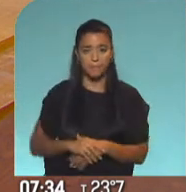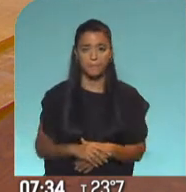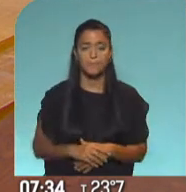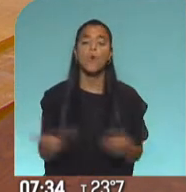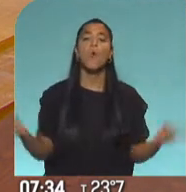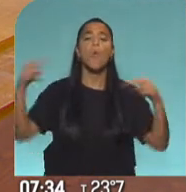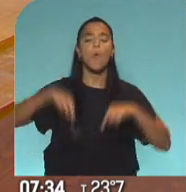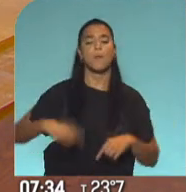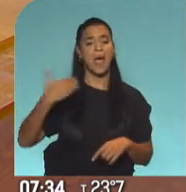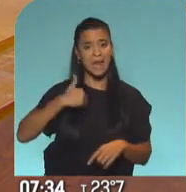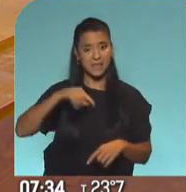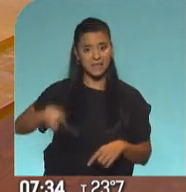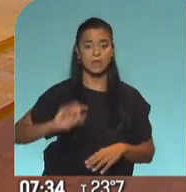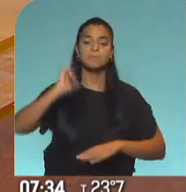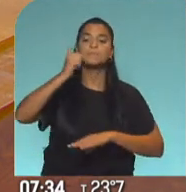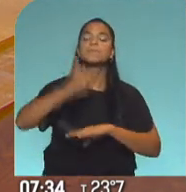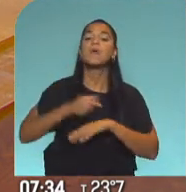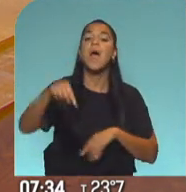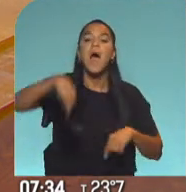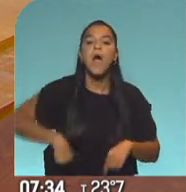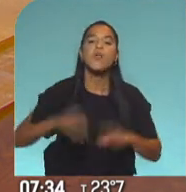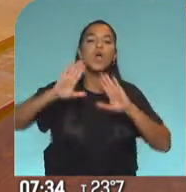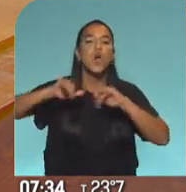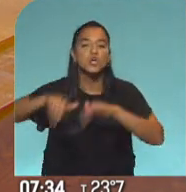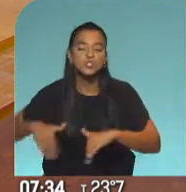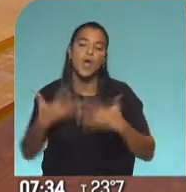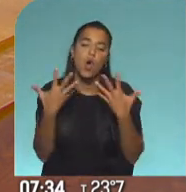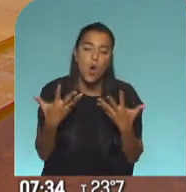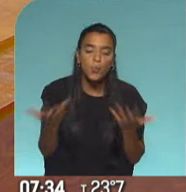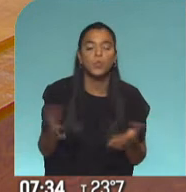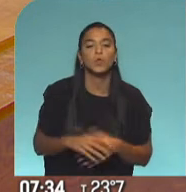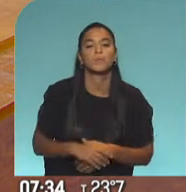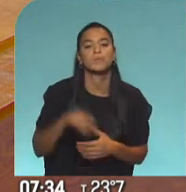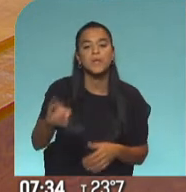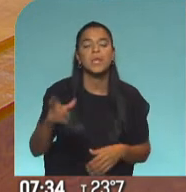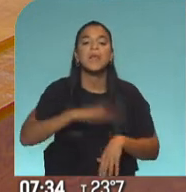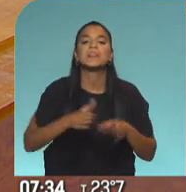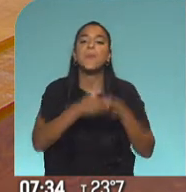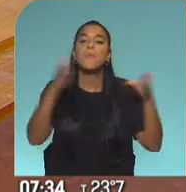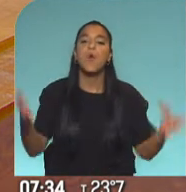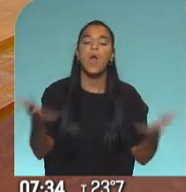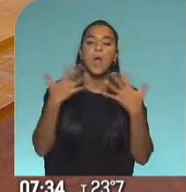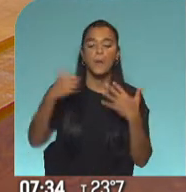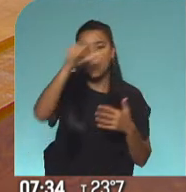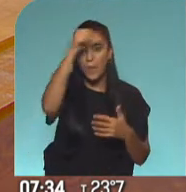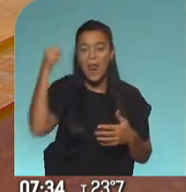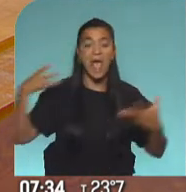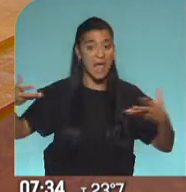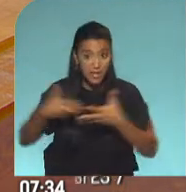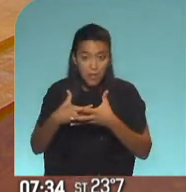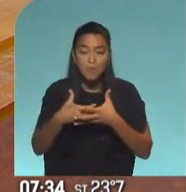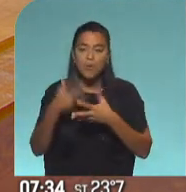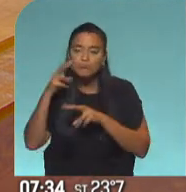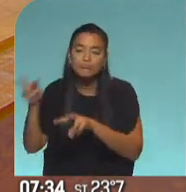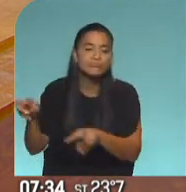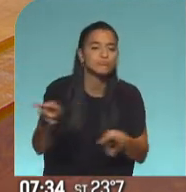Volvemos a la República Argentina, nos instalamos en la costa atlántica, lógicamente tiene que ver con la temporada de verano, nuestro equipo sigue recorriendo